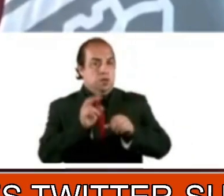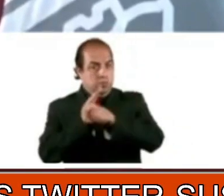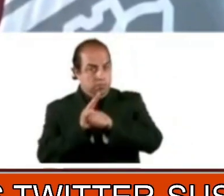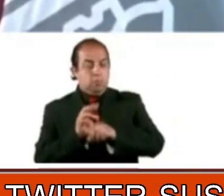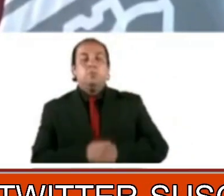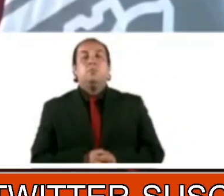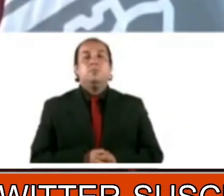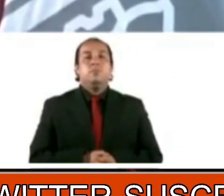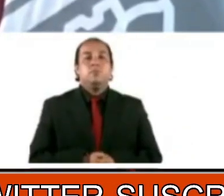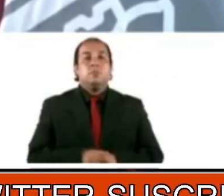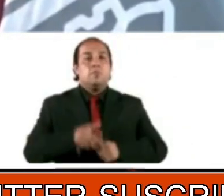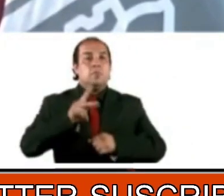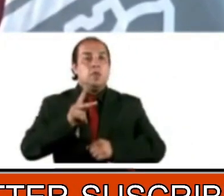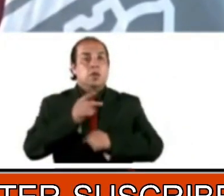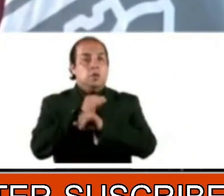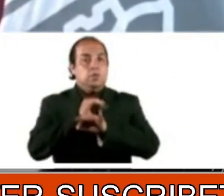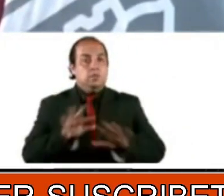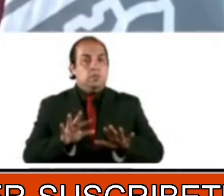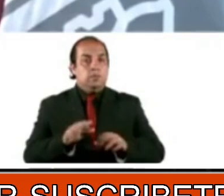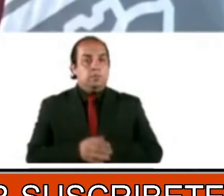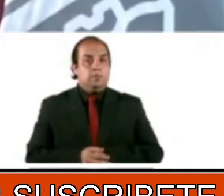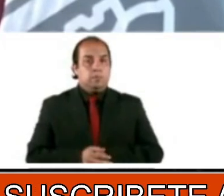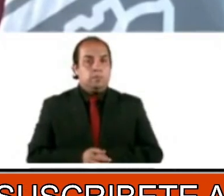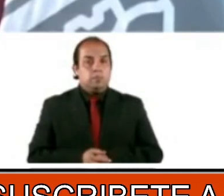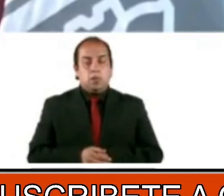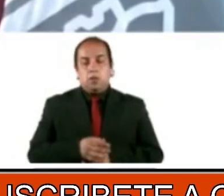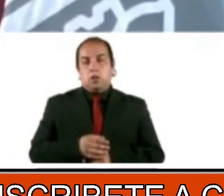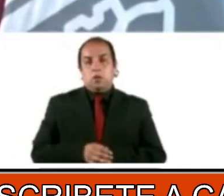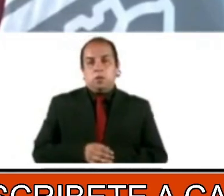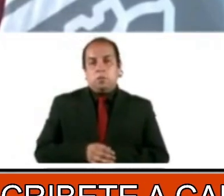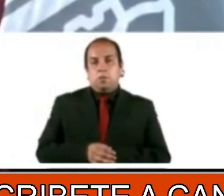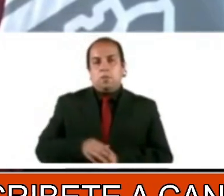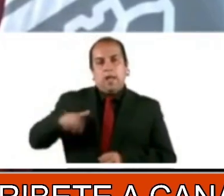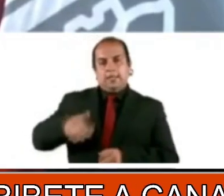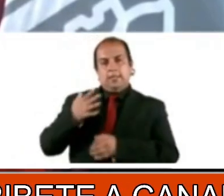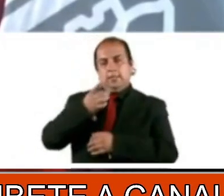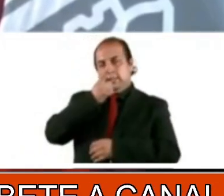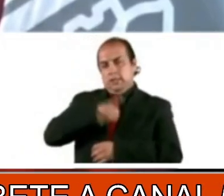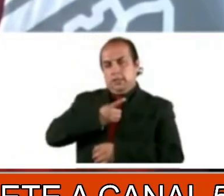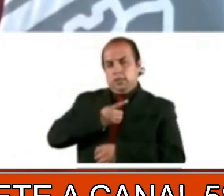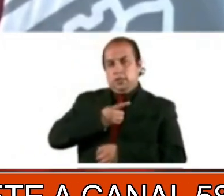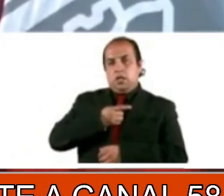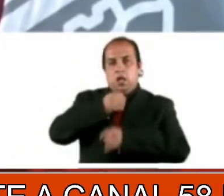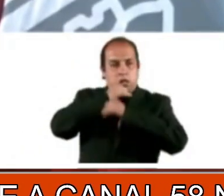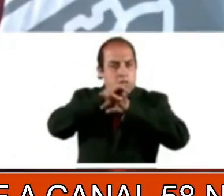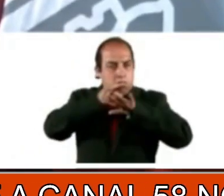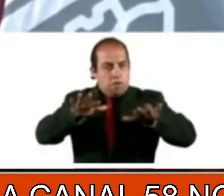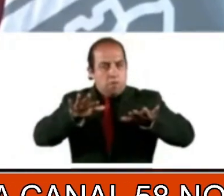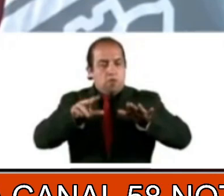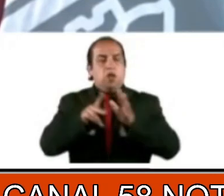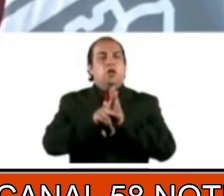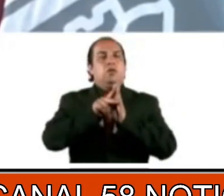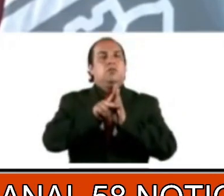en el reporte, como mencionas que se va a conocer ya en medios, la causa no